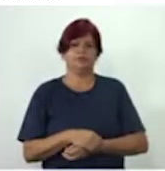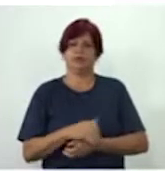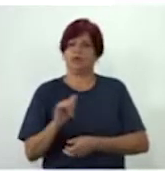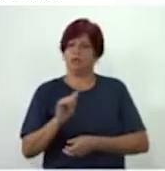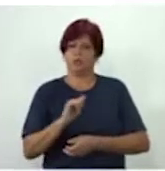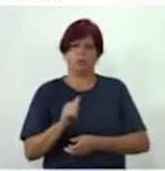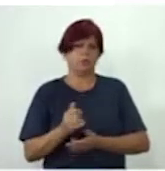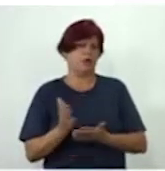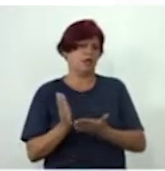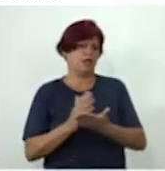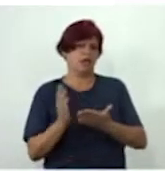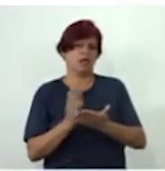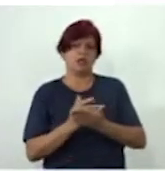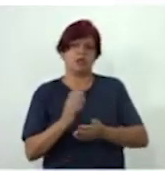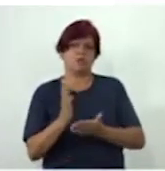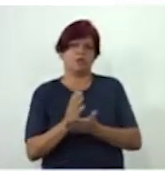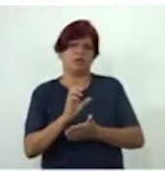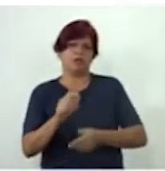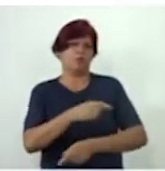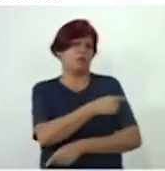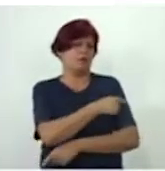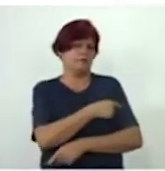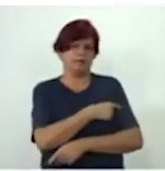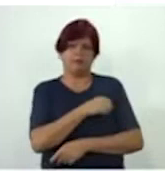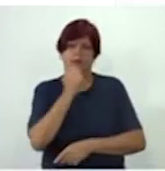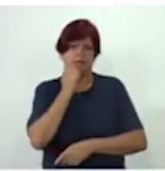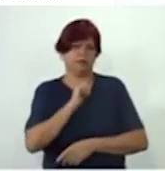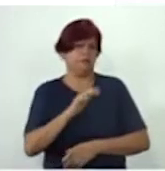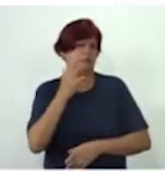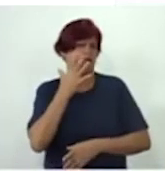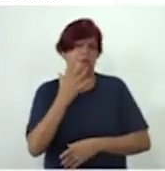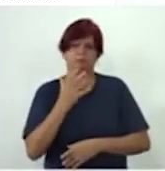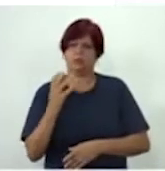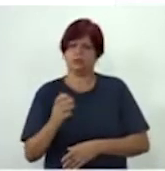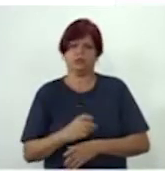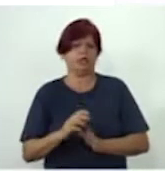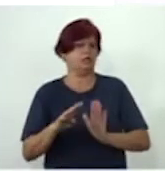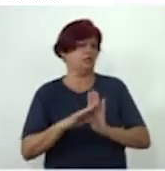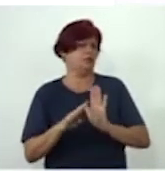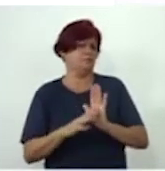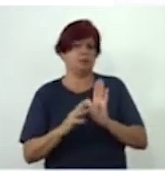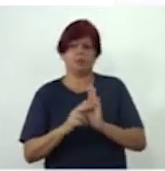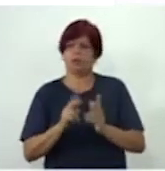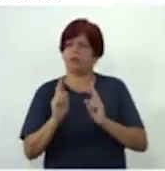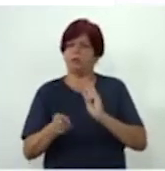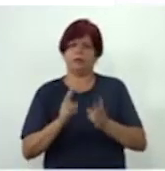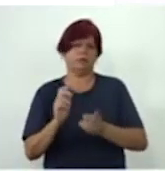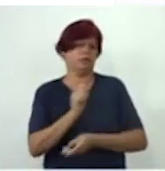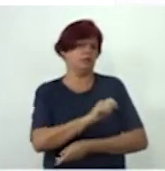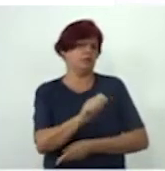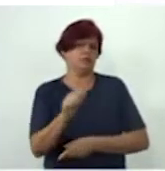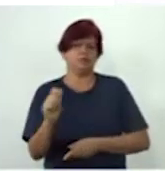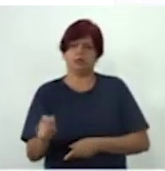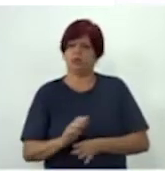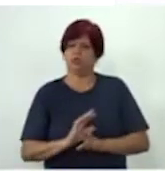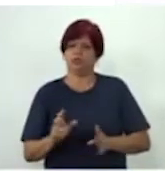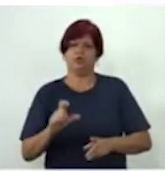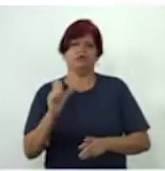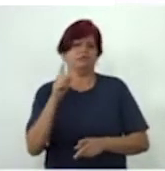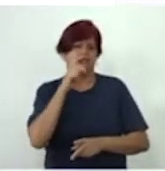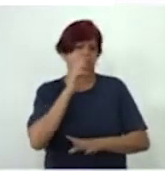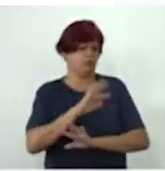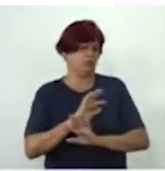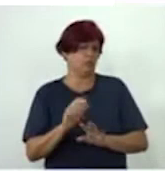a la 11 y el libro de texto, el programa y las orientaciones metodológicas de Ciencias